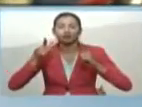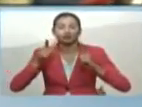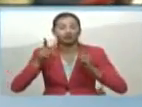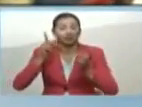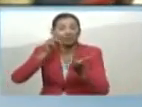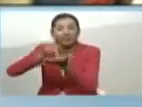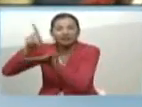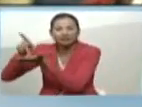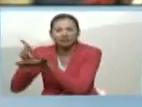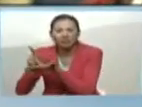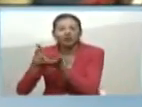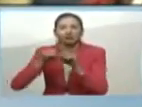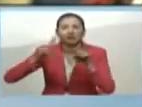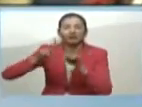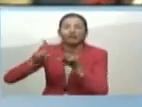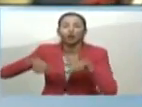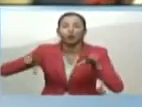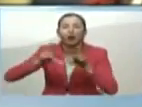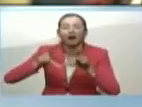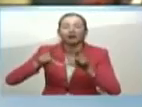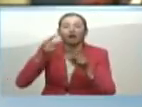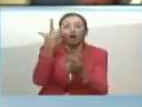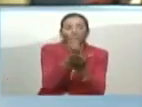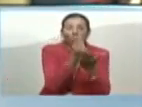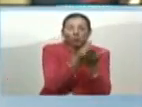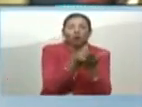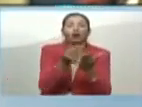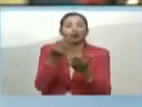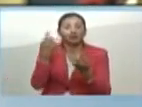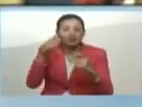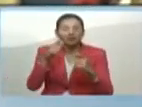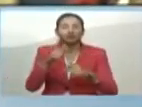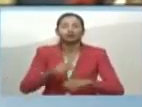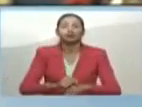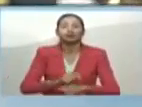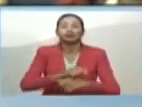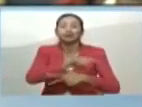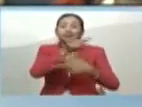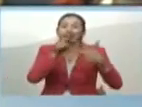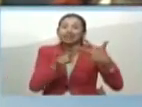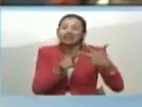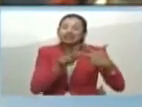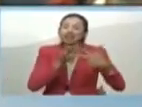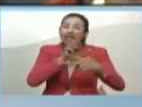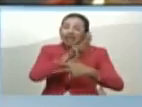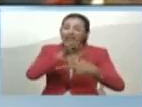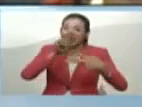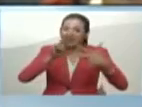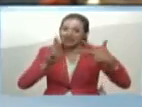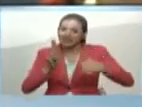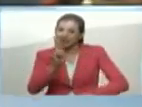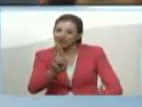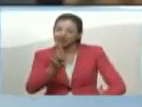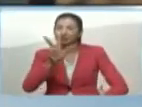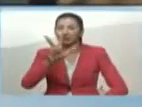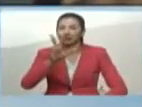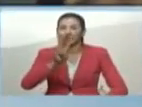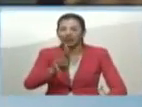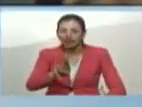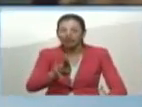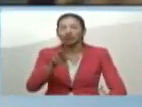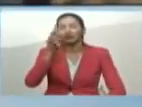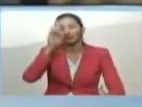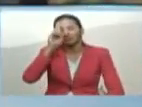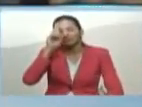espacios comunales y de manera que se apliquen las 3R. Nosotros también debemos de reconocer